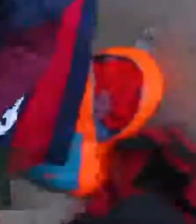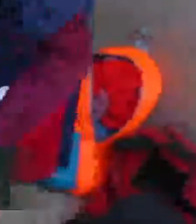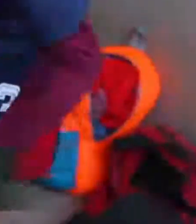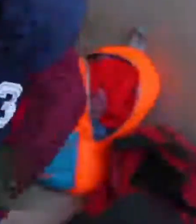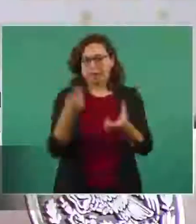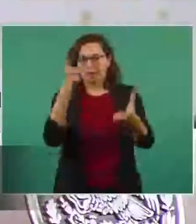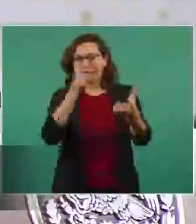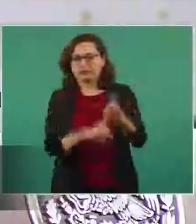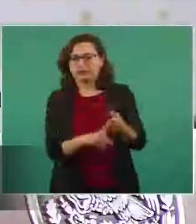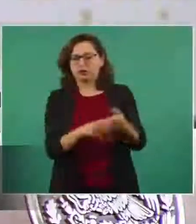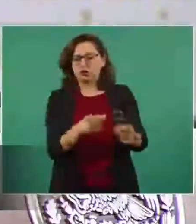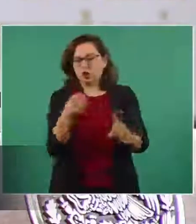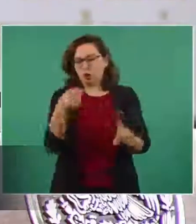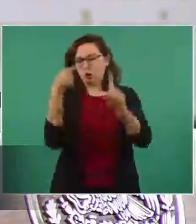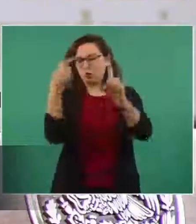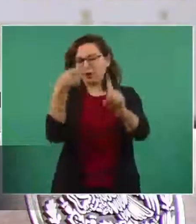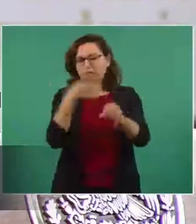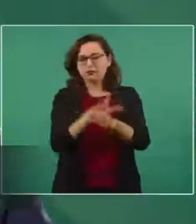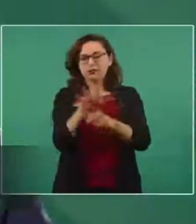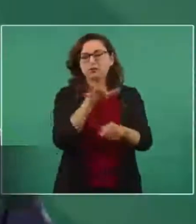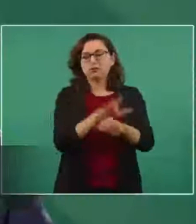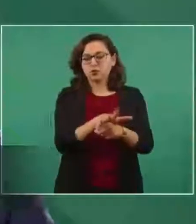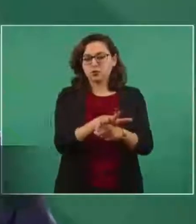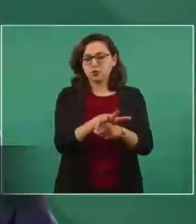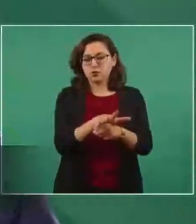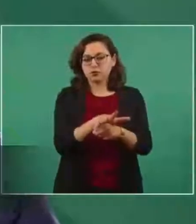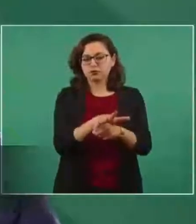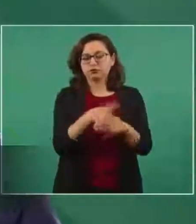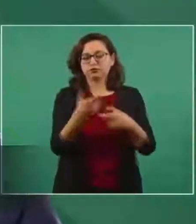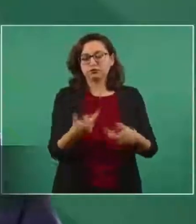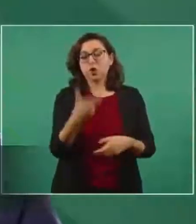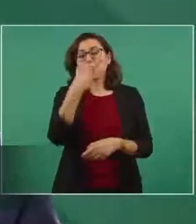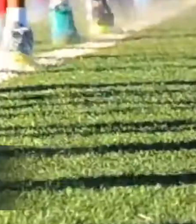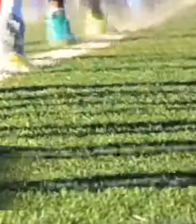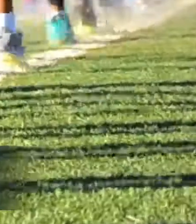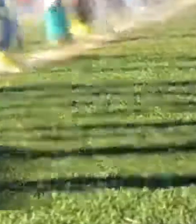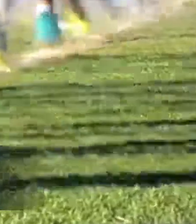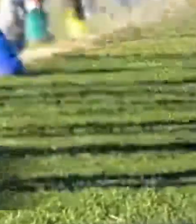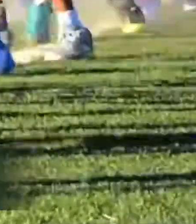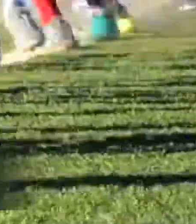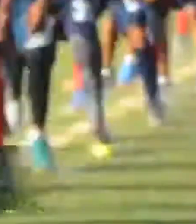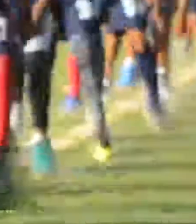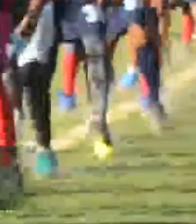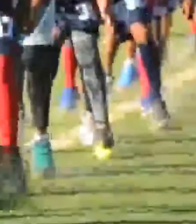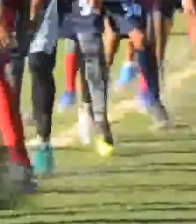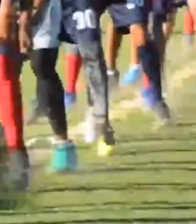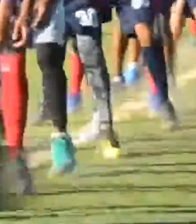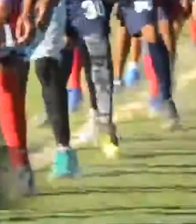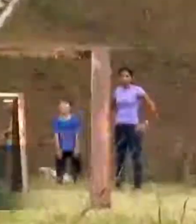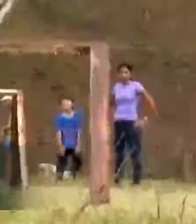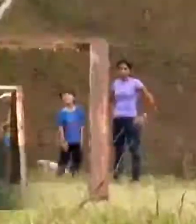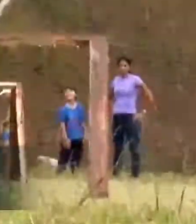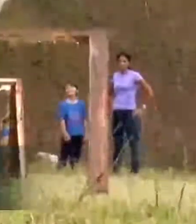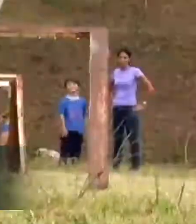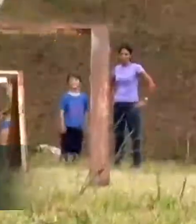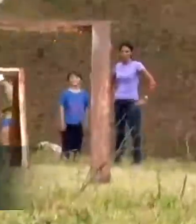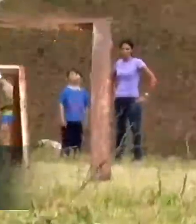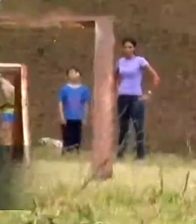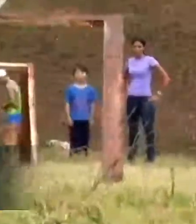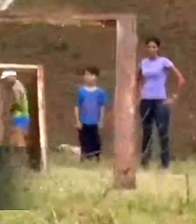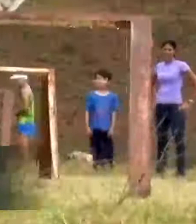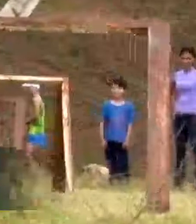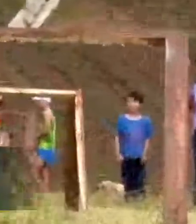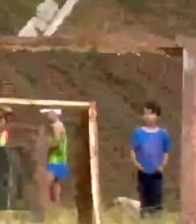y los jóvenes una formación integral. El funcionario explicó que estos bachilleratos, que iniciarán en agosto próximo, formarán de